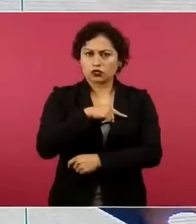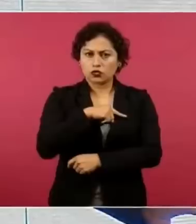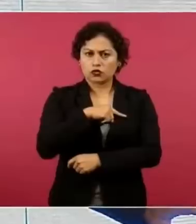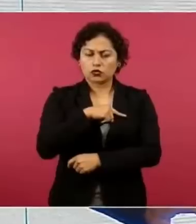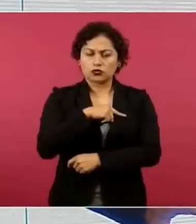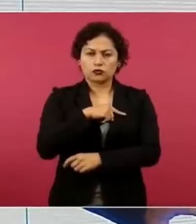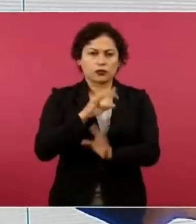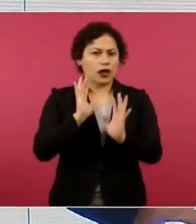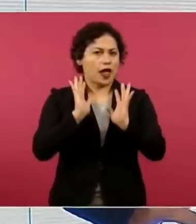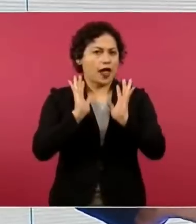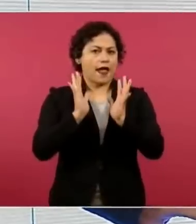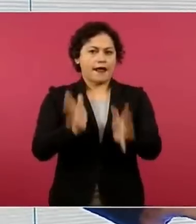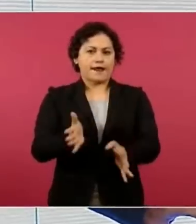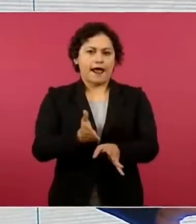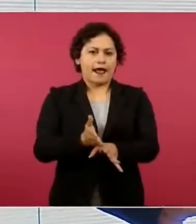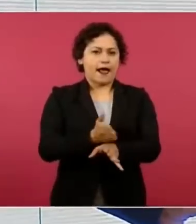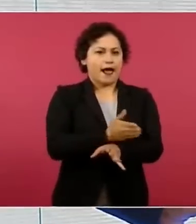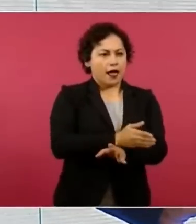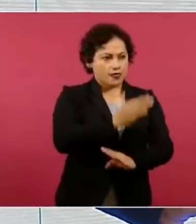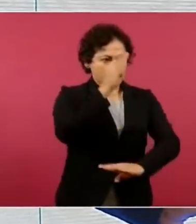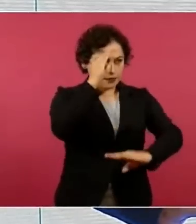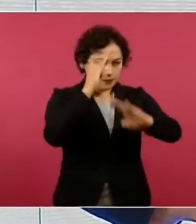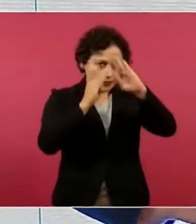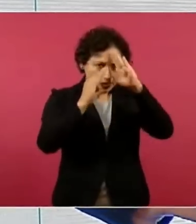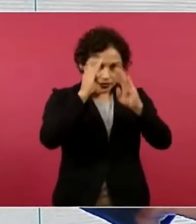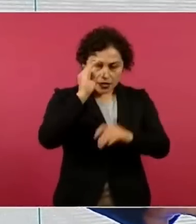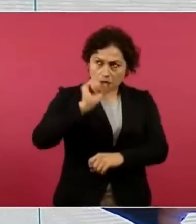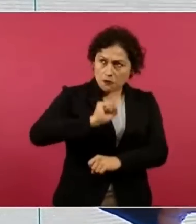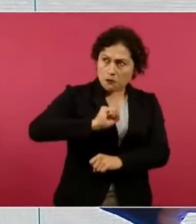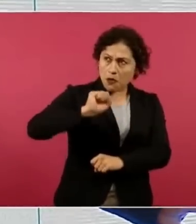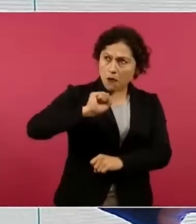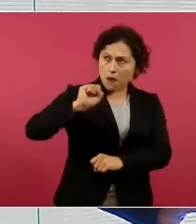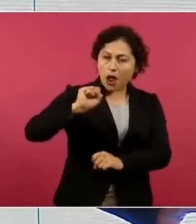ya tenemos un plan antiinflacionario